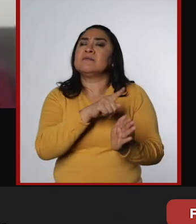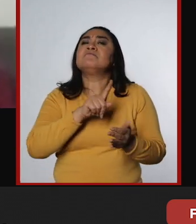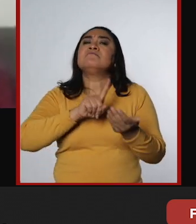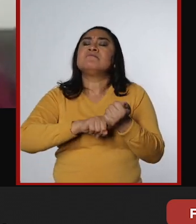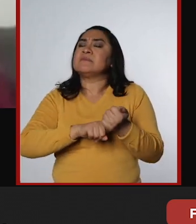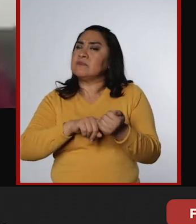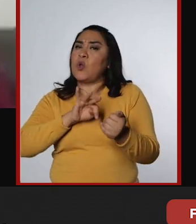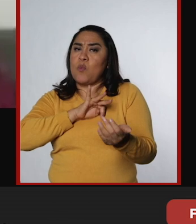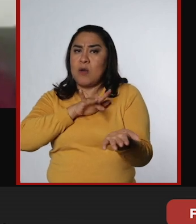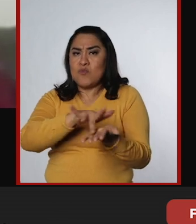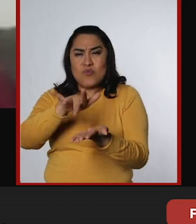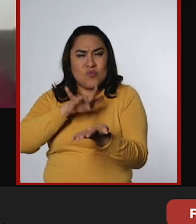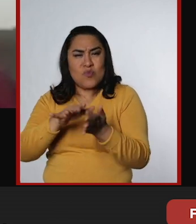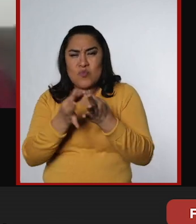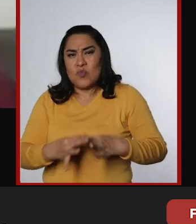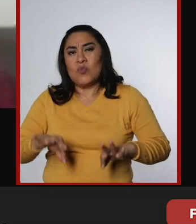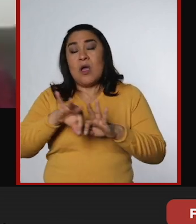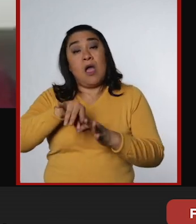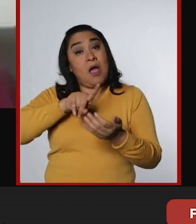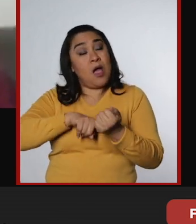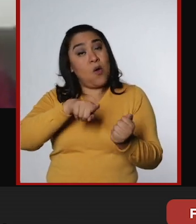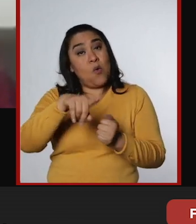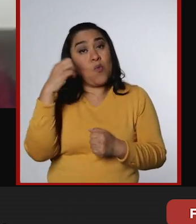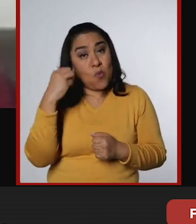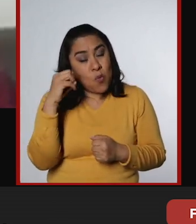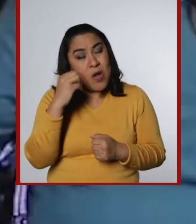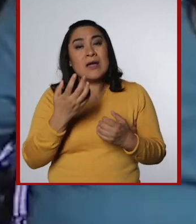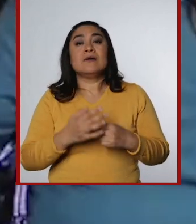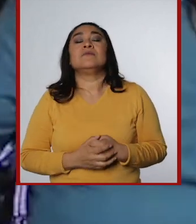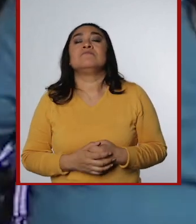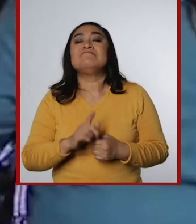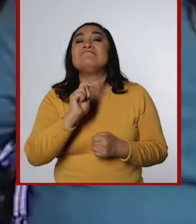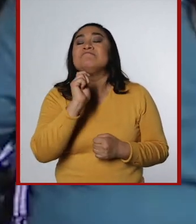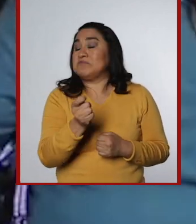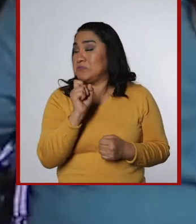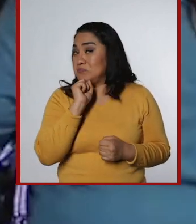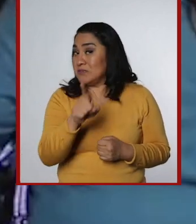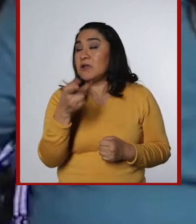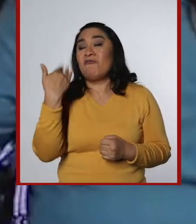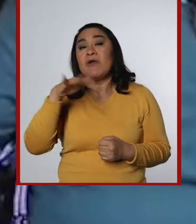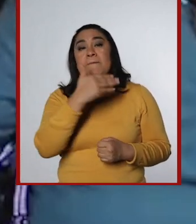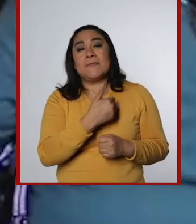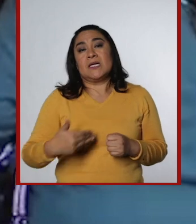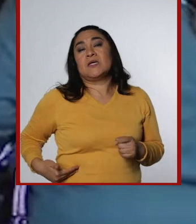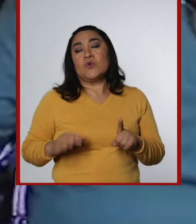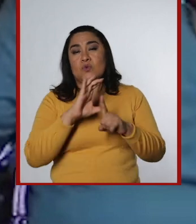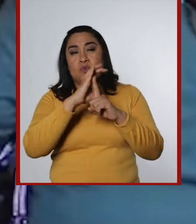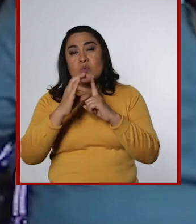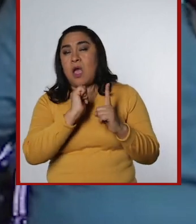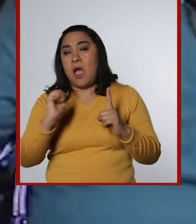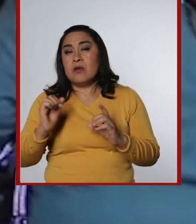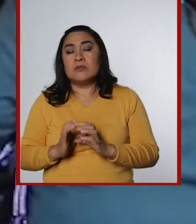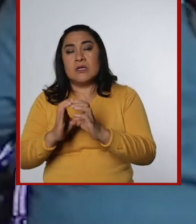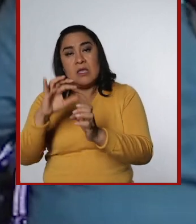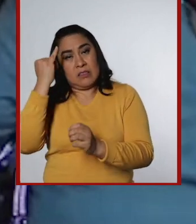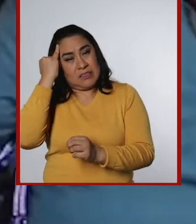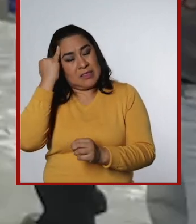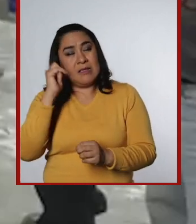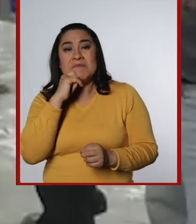nacional, que fue también presidenta de la Comisión de Asuntos Indígenas del Congreso de la Unión. Creo que para